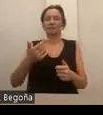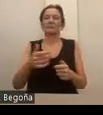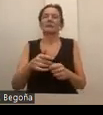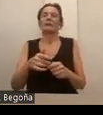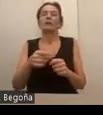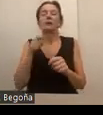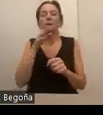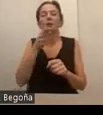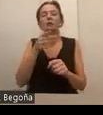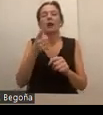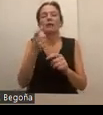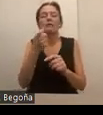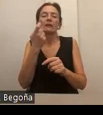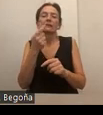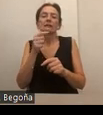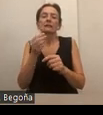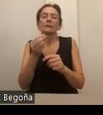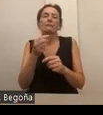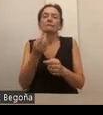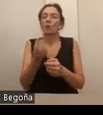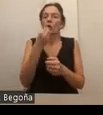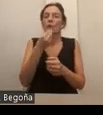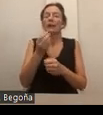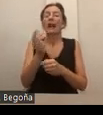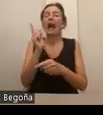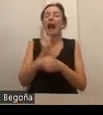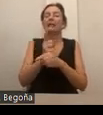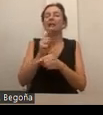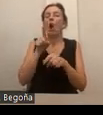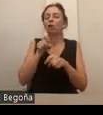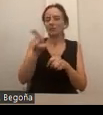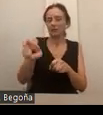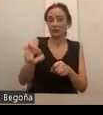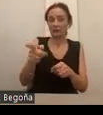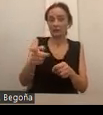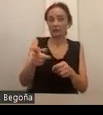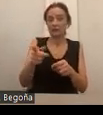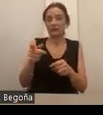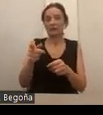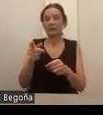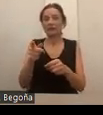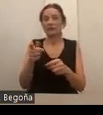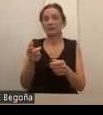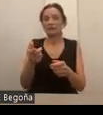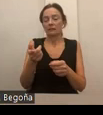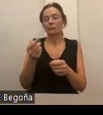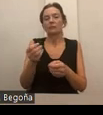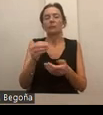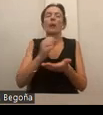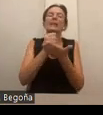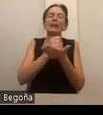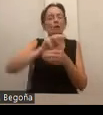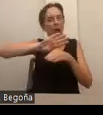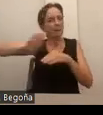con antioxidantes. Una de las fuentes que debemos aportar en estos casos son los, además de la medicación que lleve la persona en